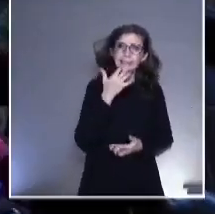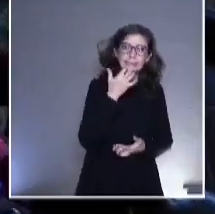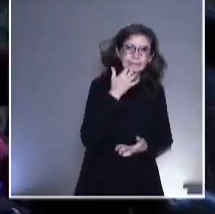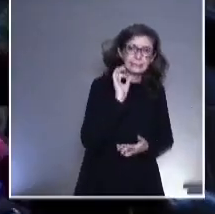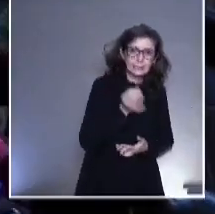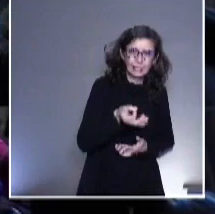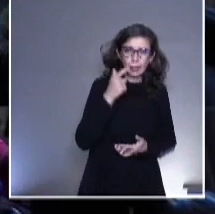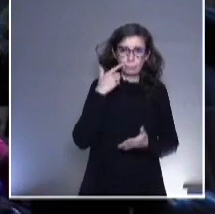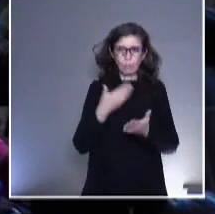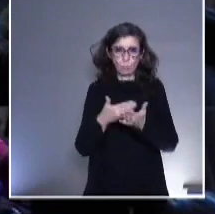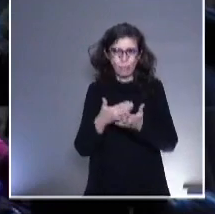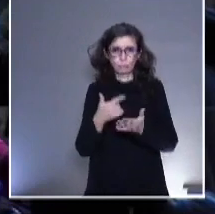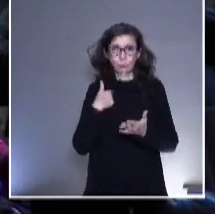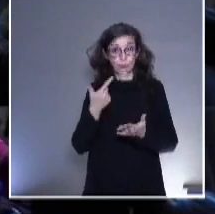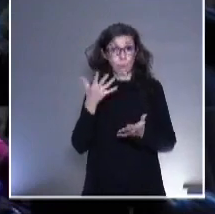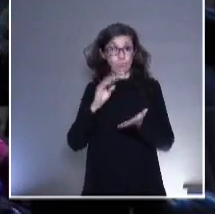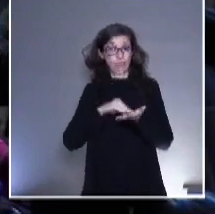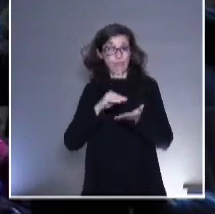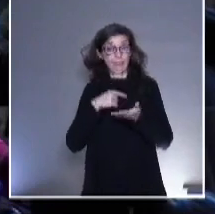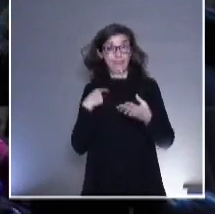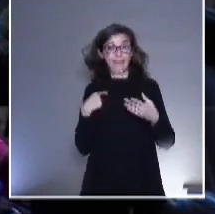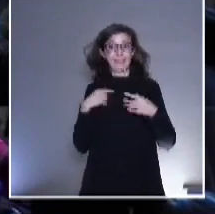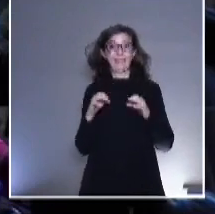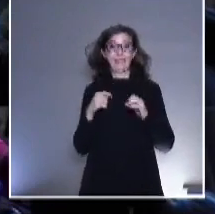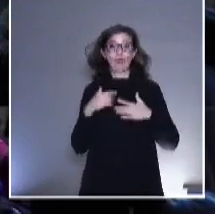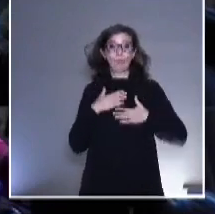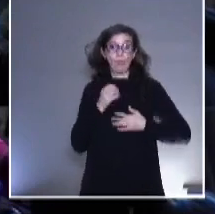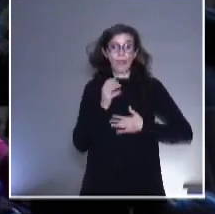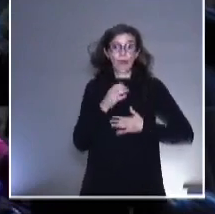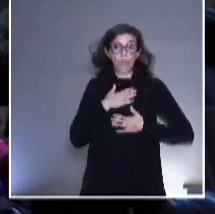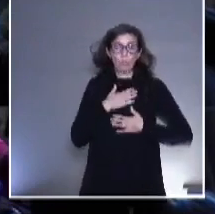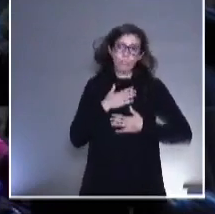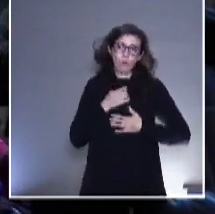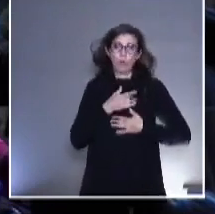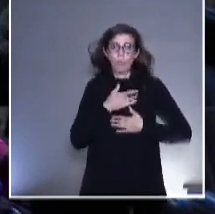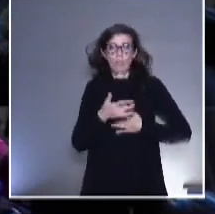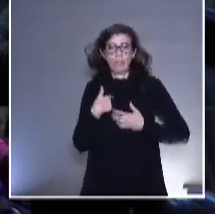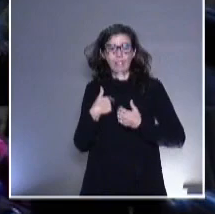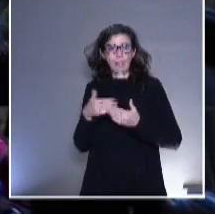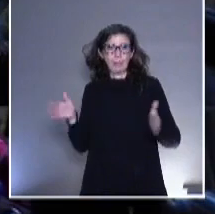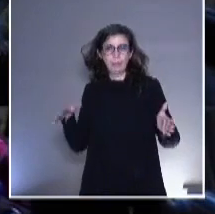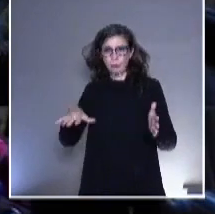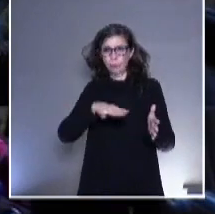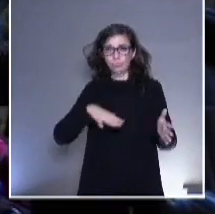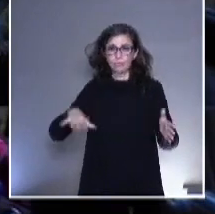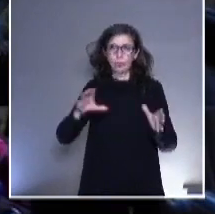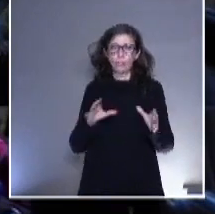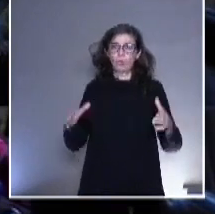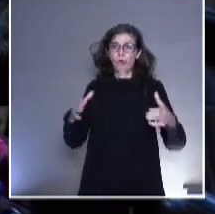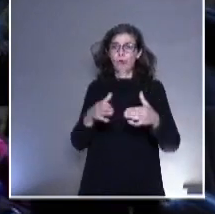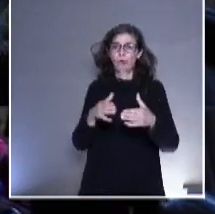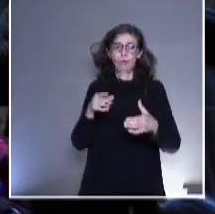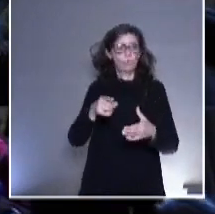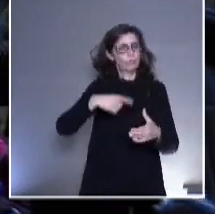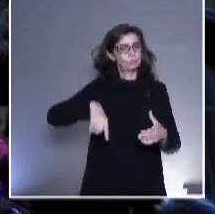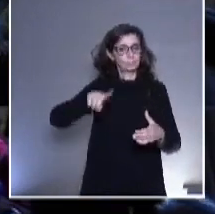que dentro de nuestras estructuras rara vez nos permitimos, si lo hacemos en el conjunto de un